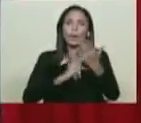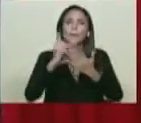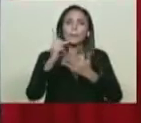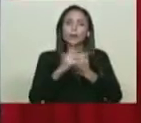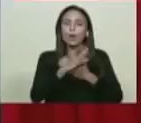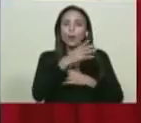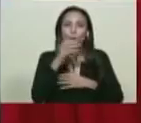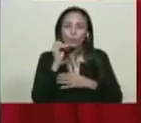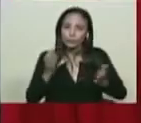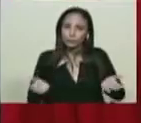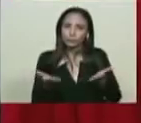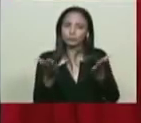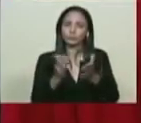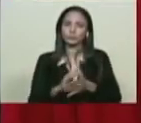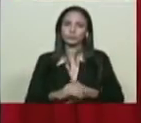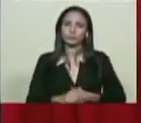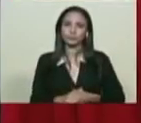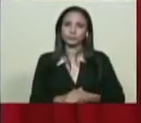Juvenil.